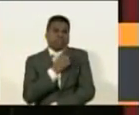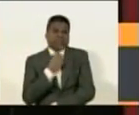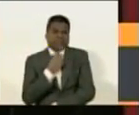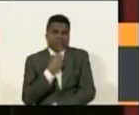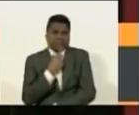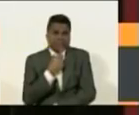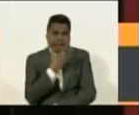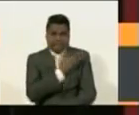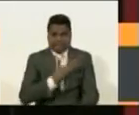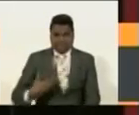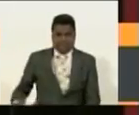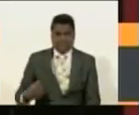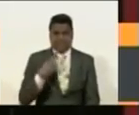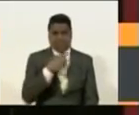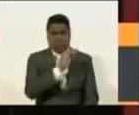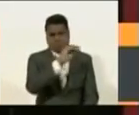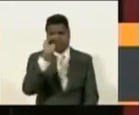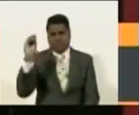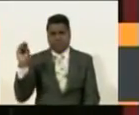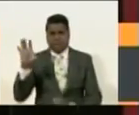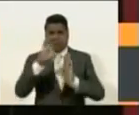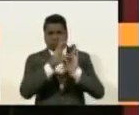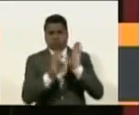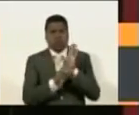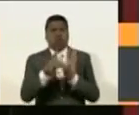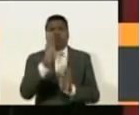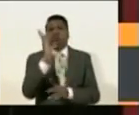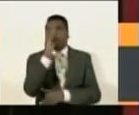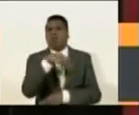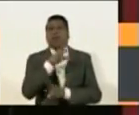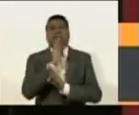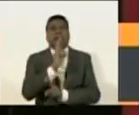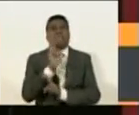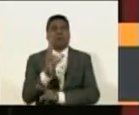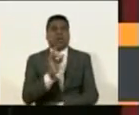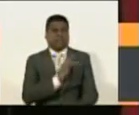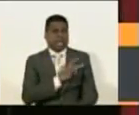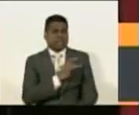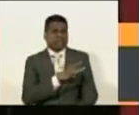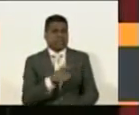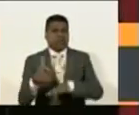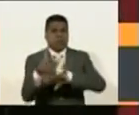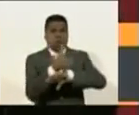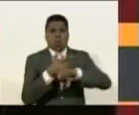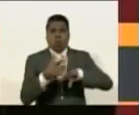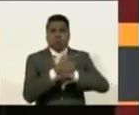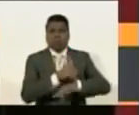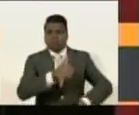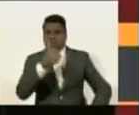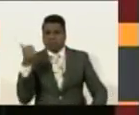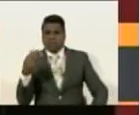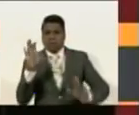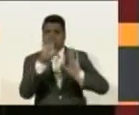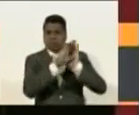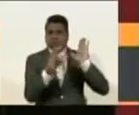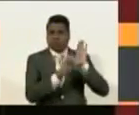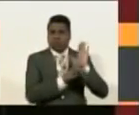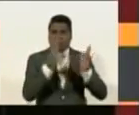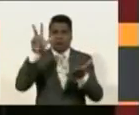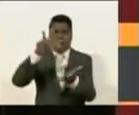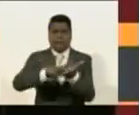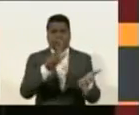el llamado Asamblea Nacional Constituyente, que esa no es la solución. Dios mío, en Chile gobierna la señora Bachelet con la constitución que